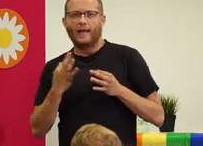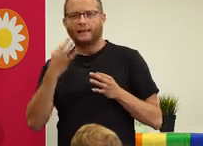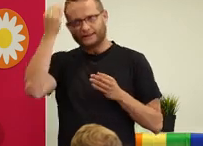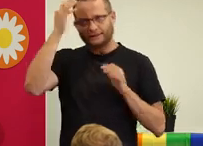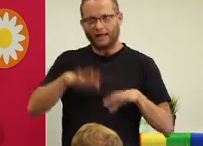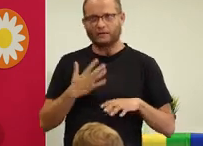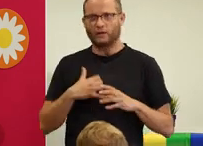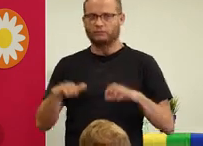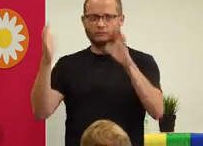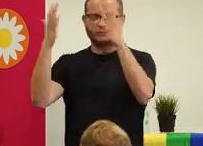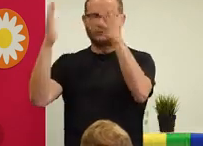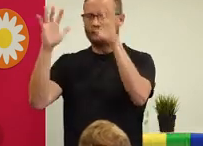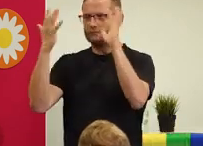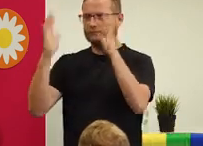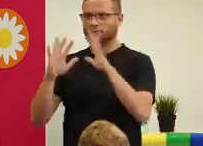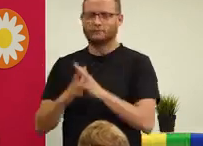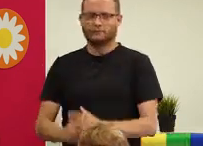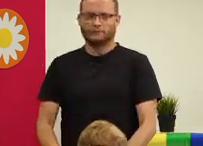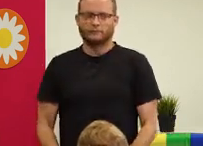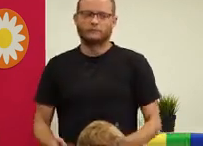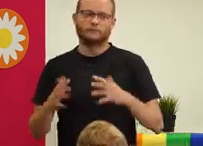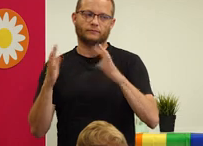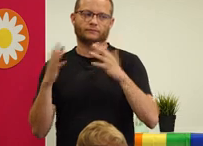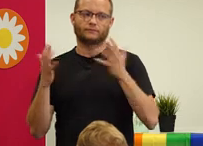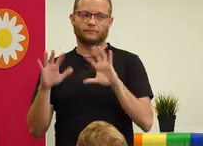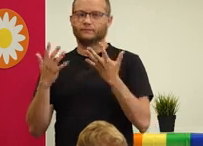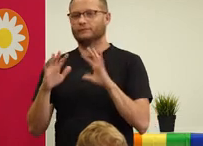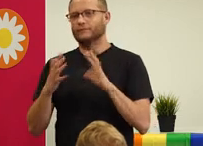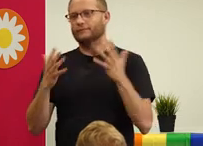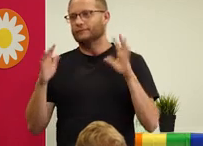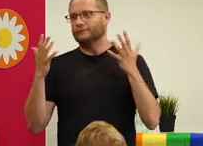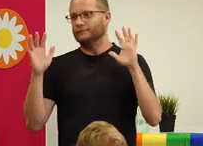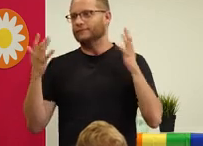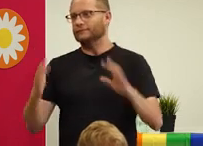Islam. Para mí, gracias.